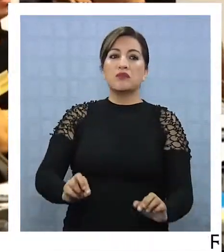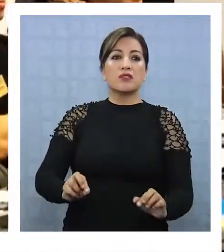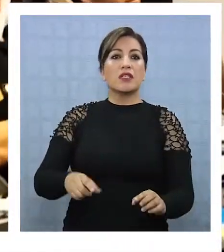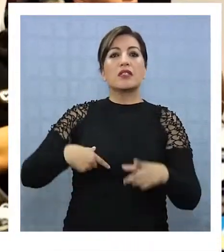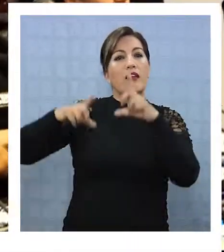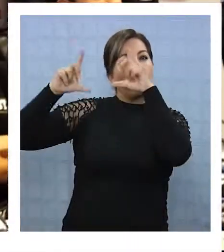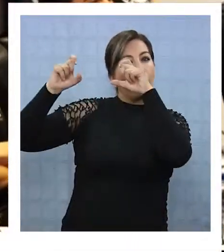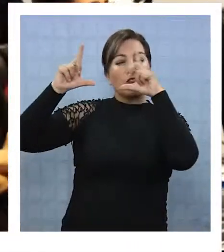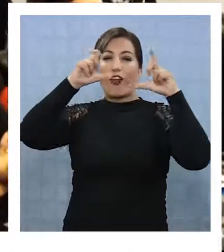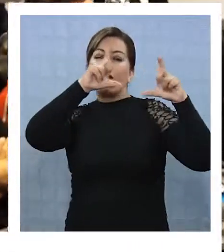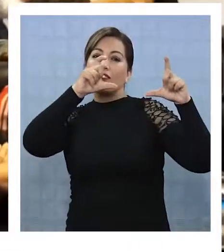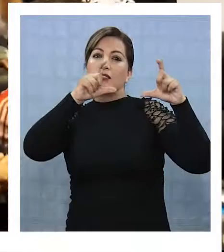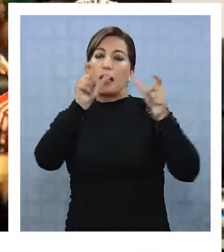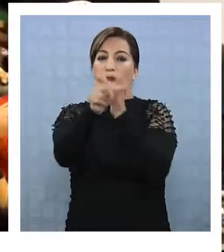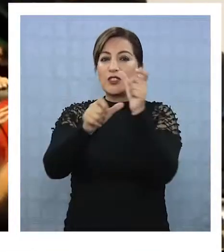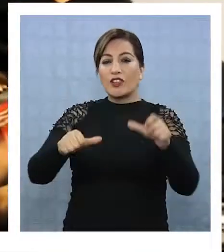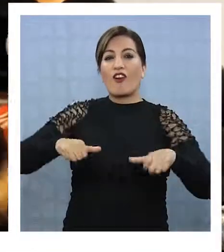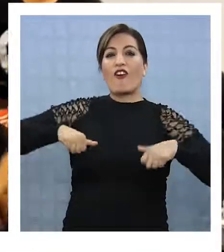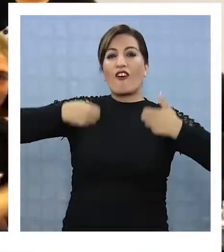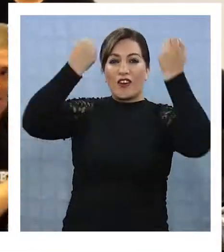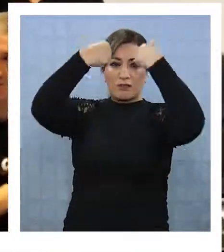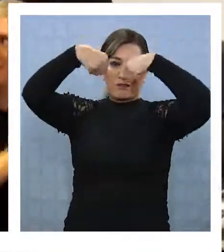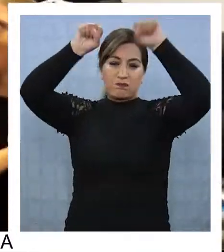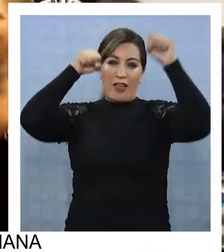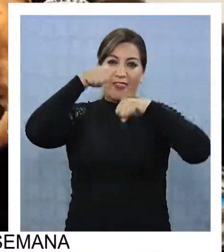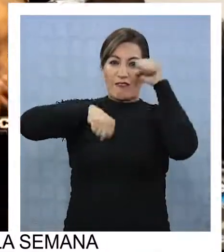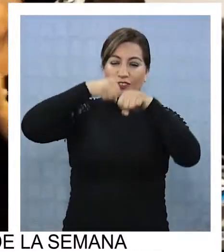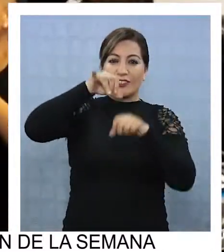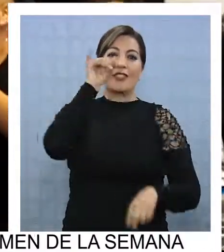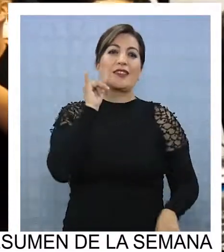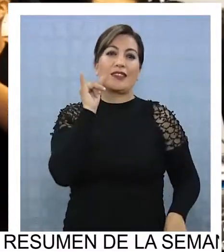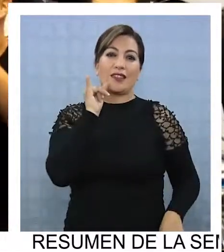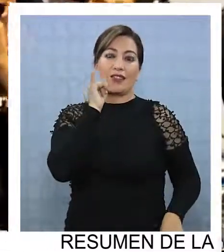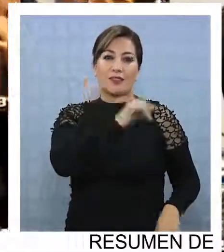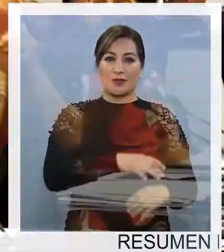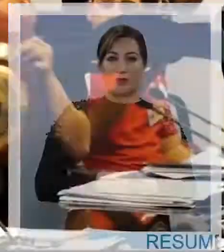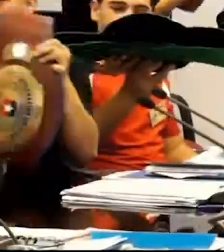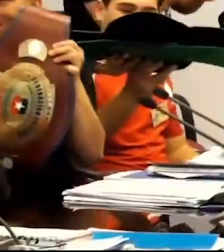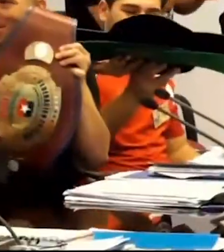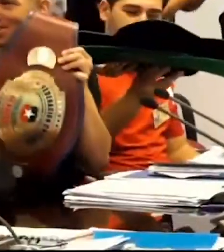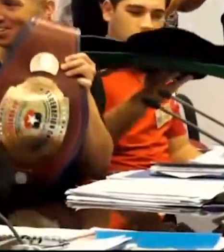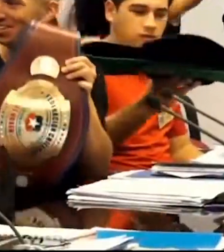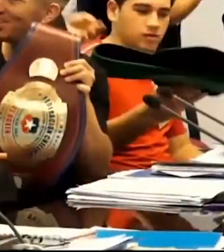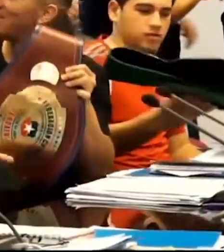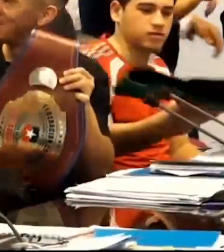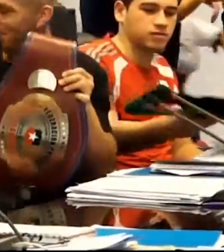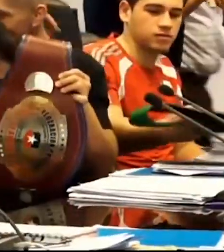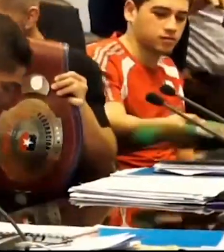oportunidad y se fotografiaron junto a jóvenes campeones del boxeo iquiqueño.